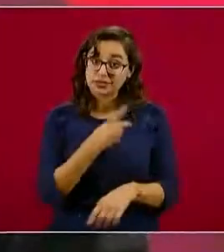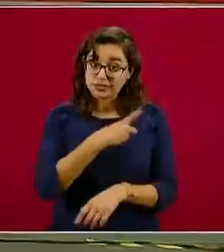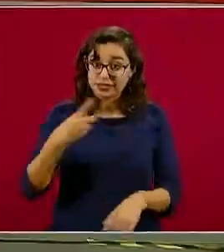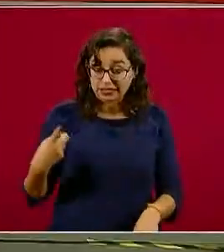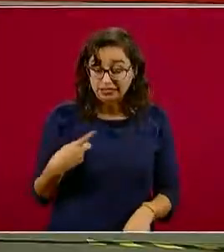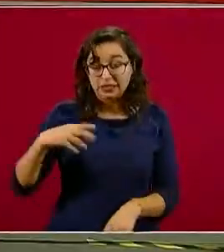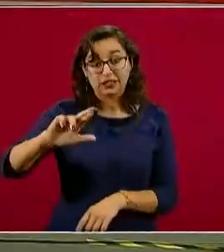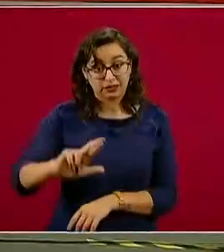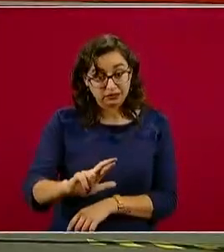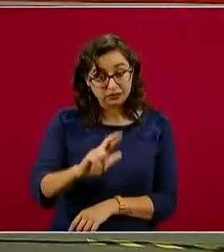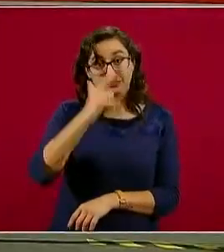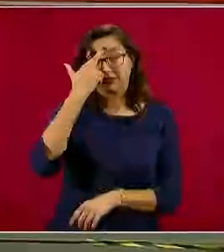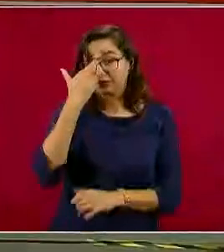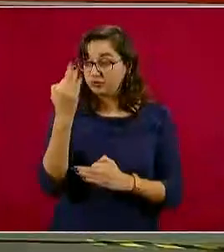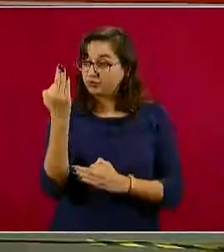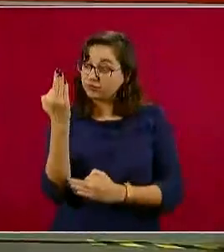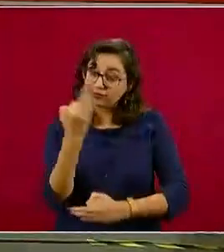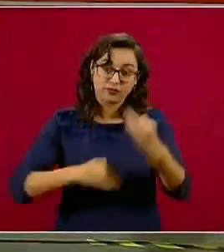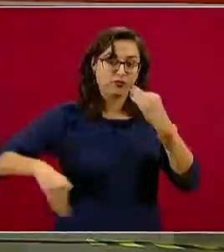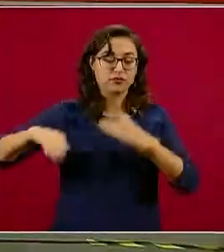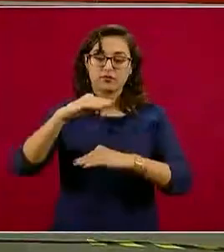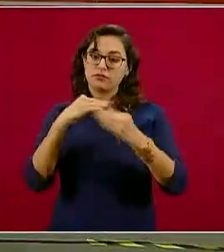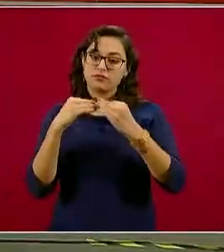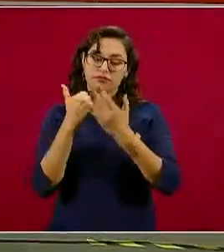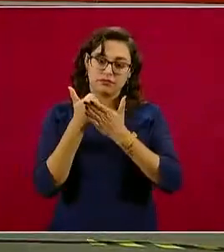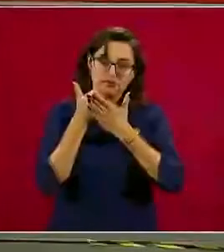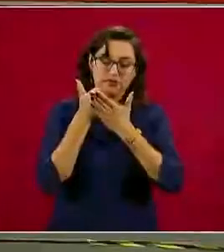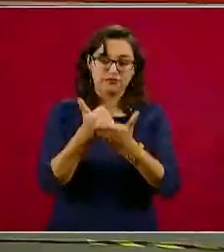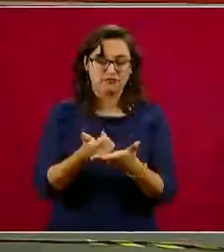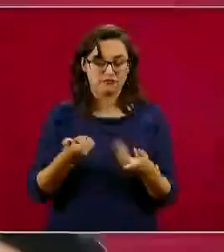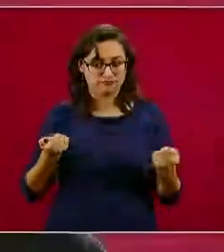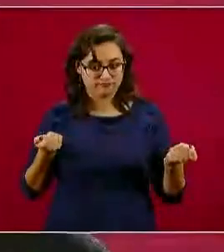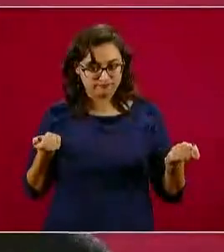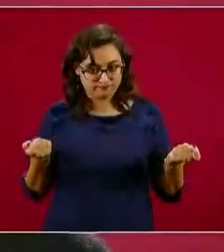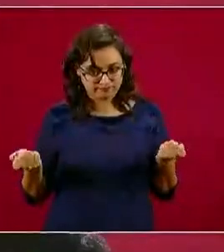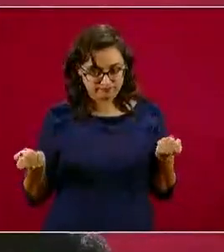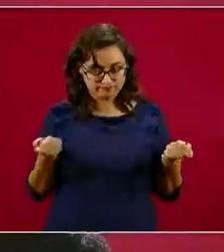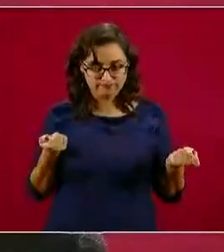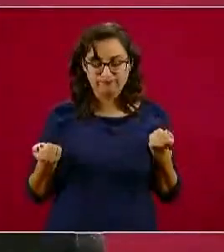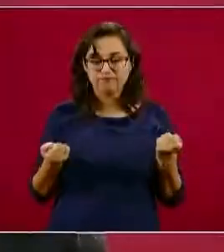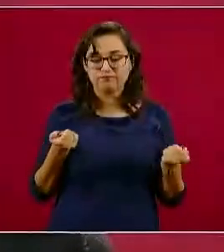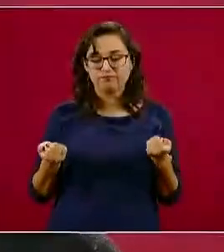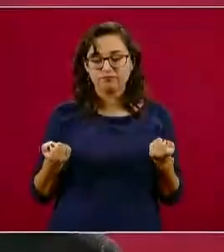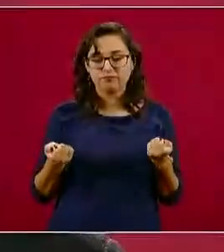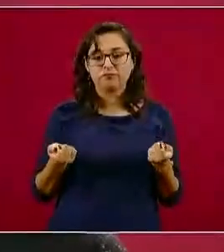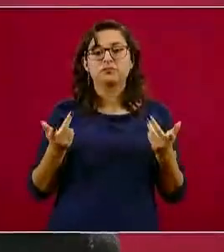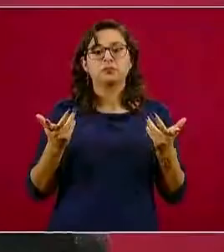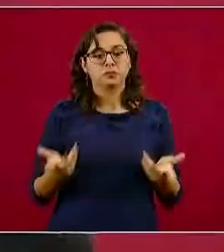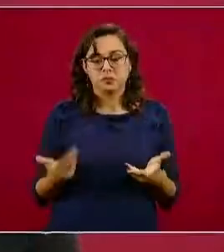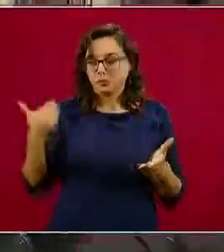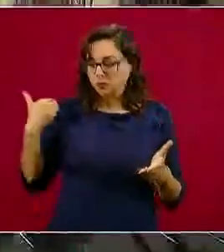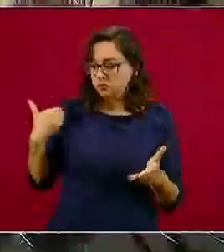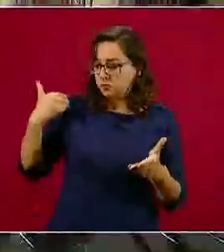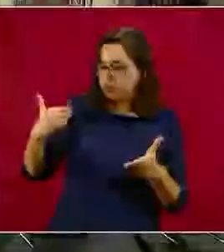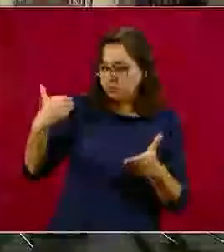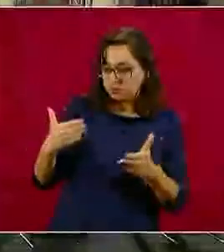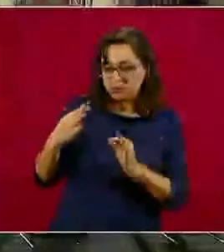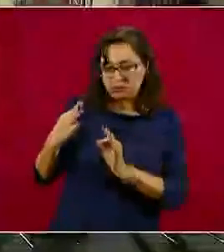colaborativo que depende de la sociedad en su conjunto. Cuando se identifica que si la estrategia funcionó o no